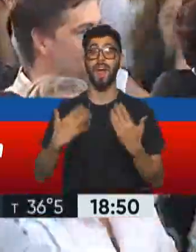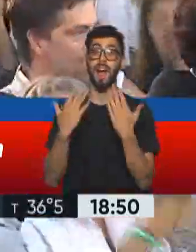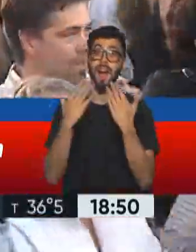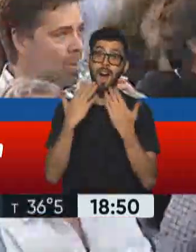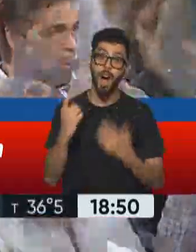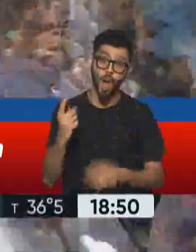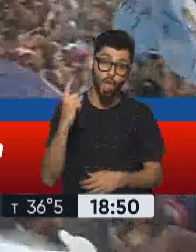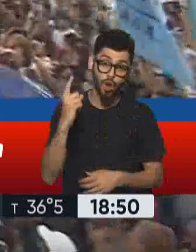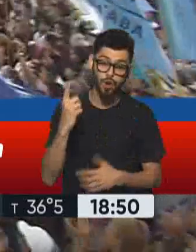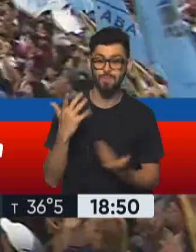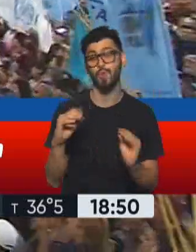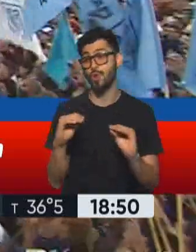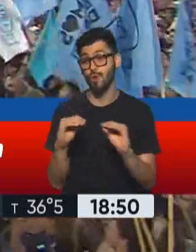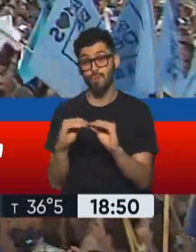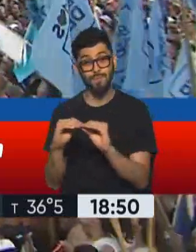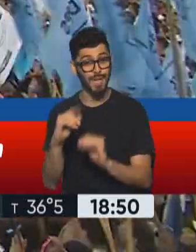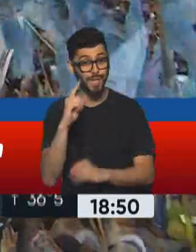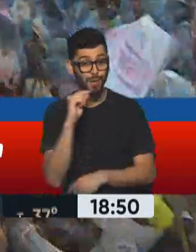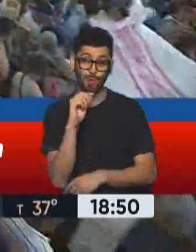gracias a Dios, compañeras y compañeros,